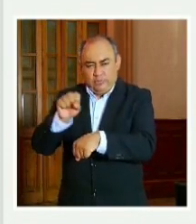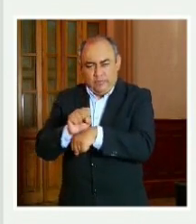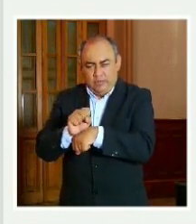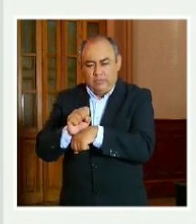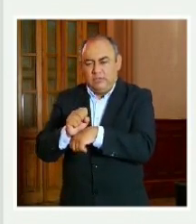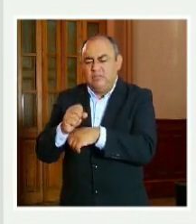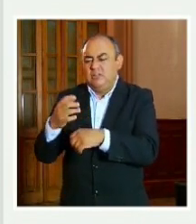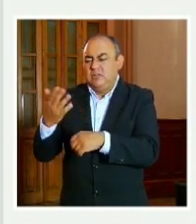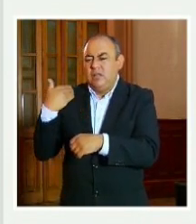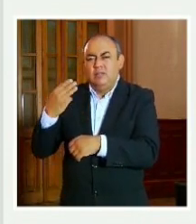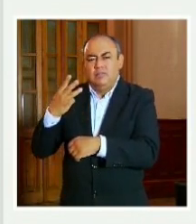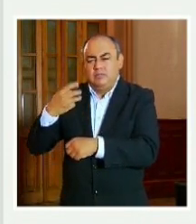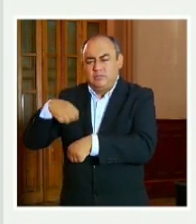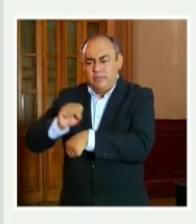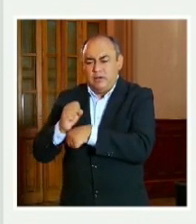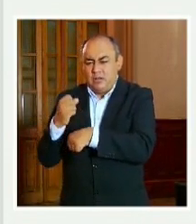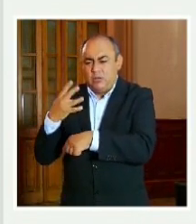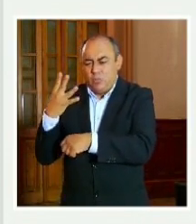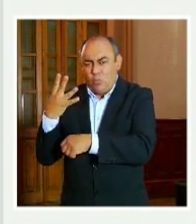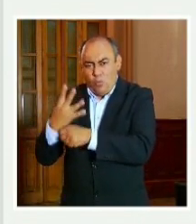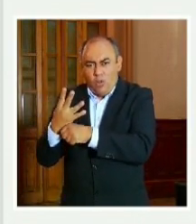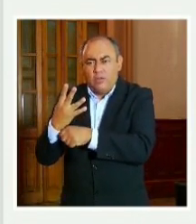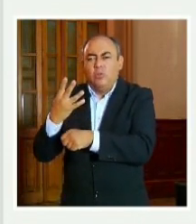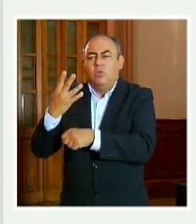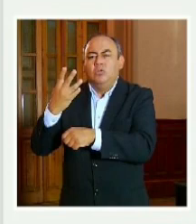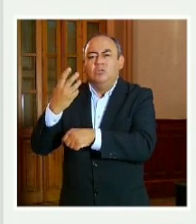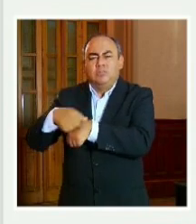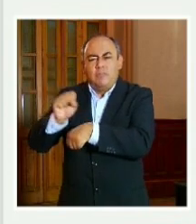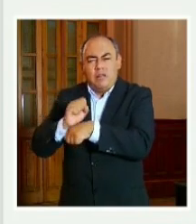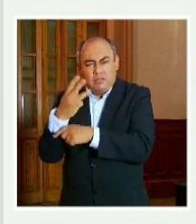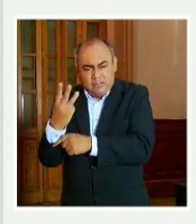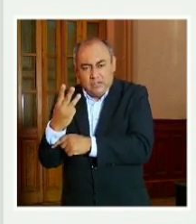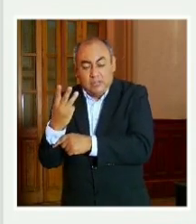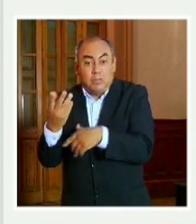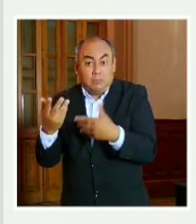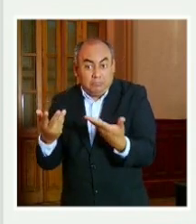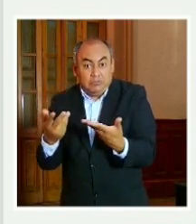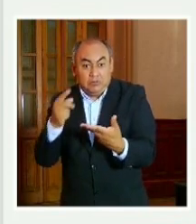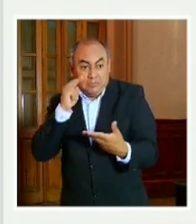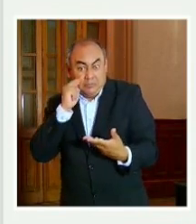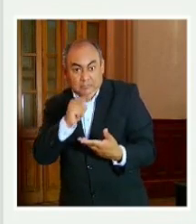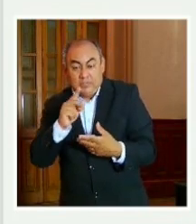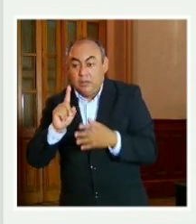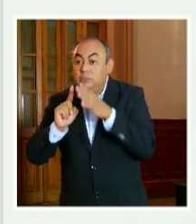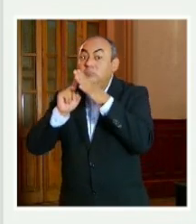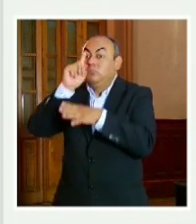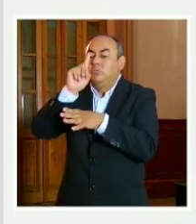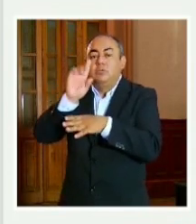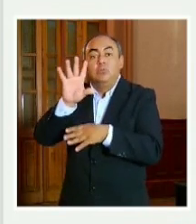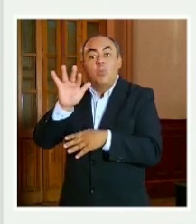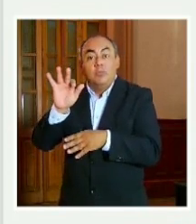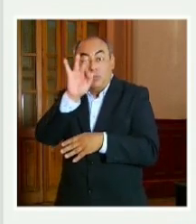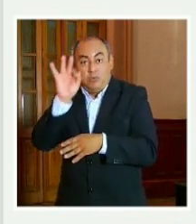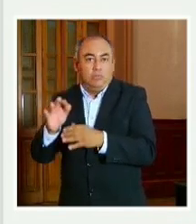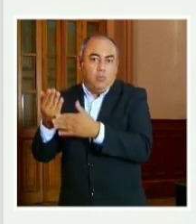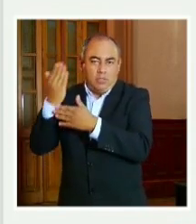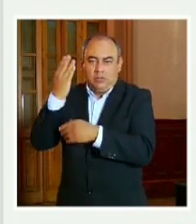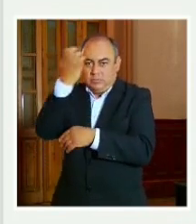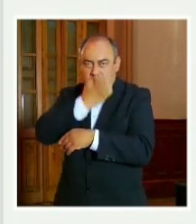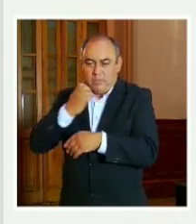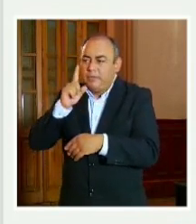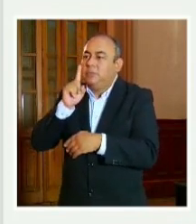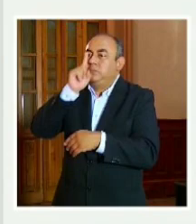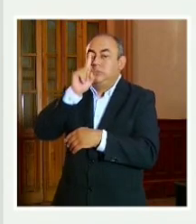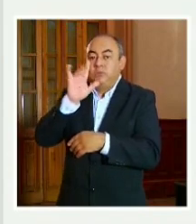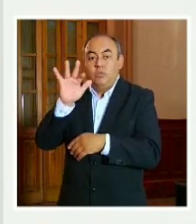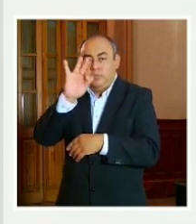la semana 3, porcentajes de positividad casi cercanos al 50%, y hemos